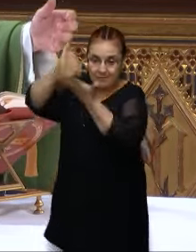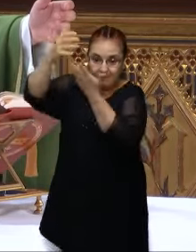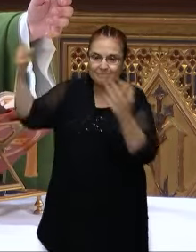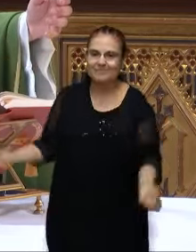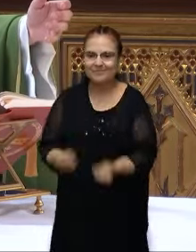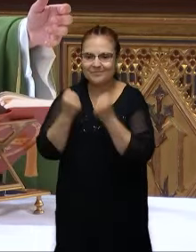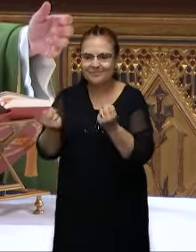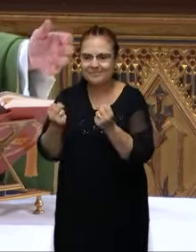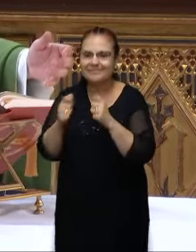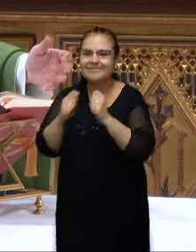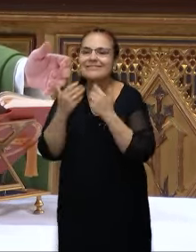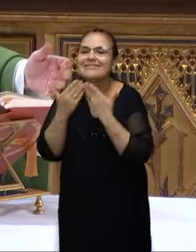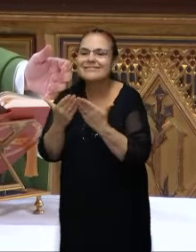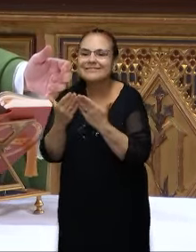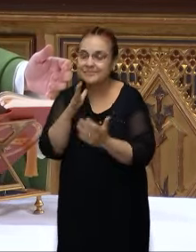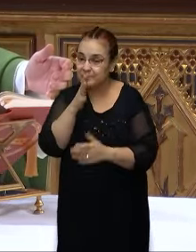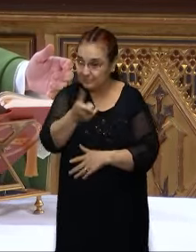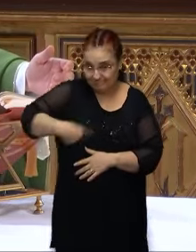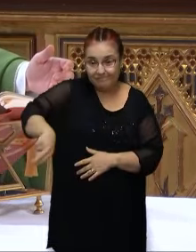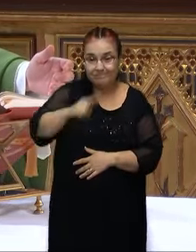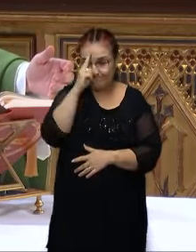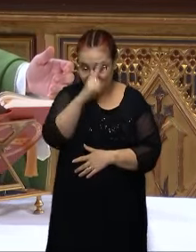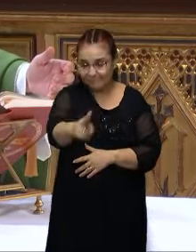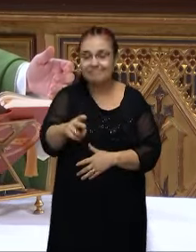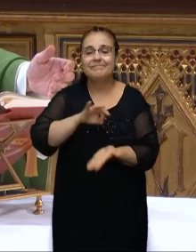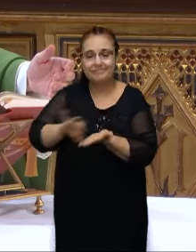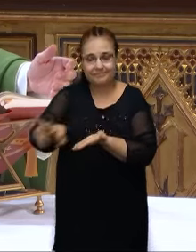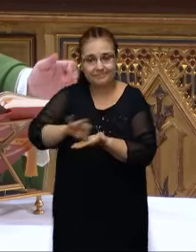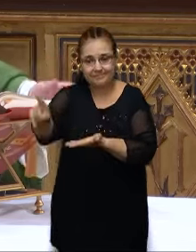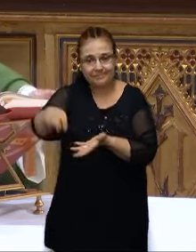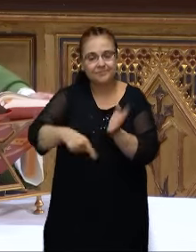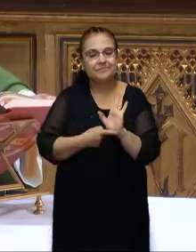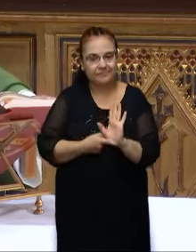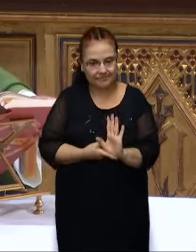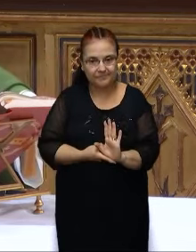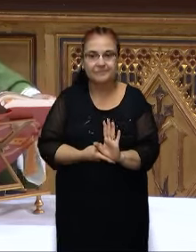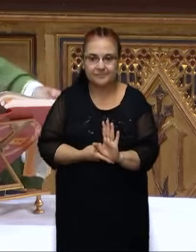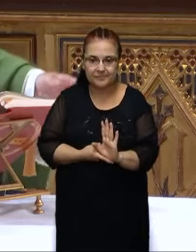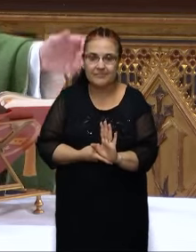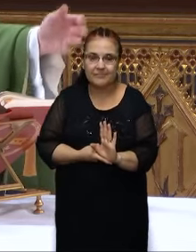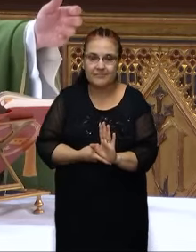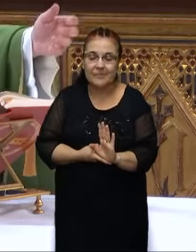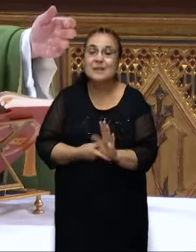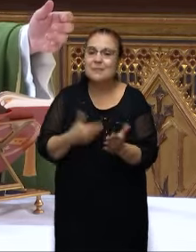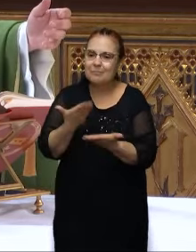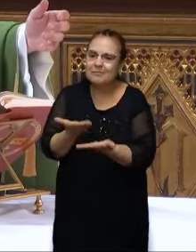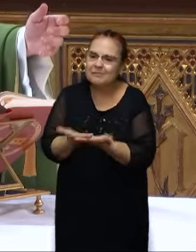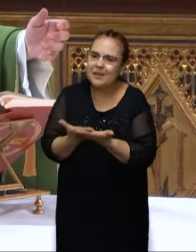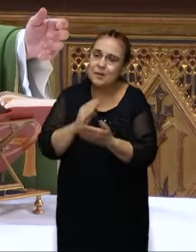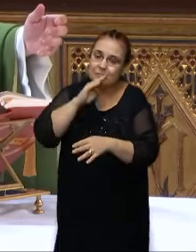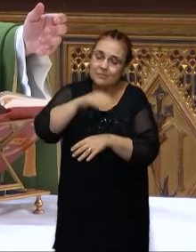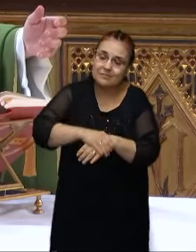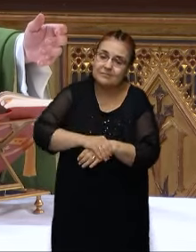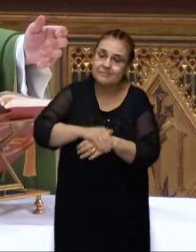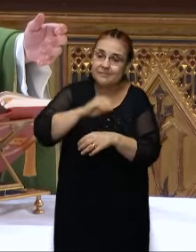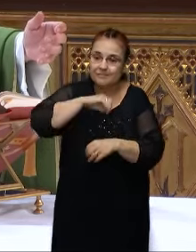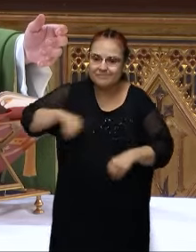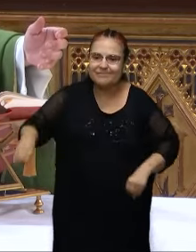salvación. Y te damos gracias porque nos haces dignos de servirte en tu presencia. Te pedimos humildemente que